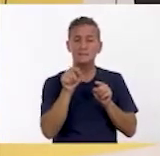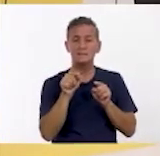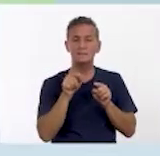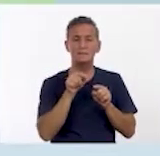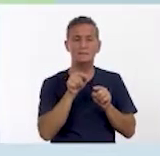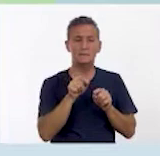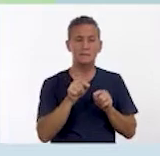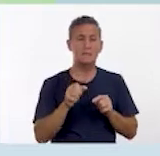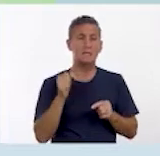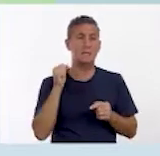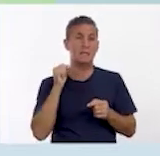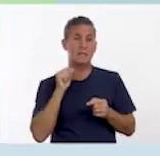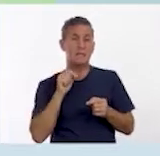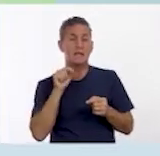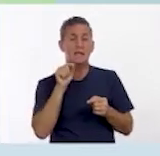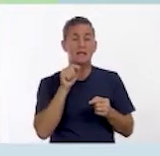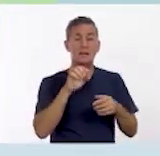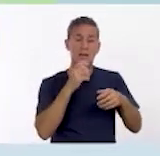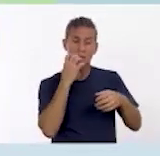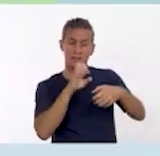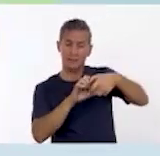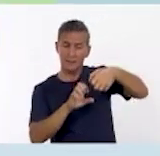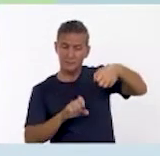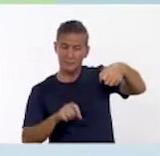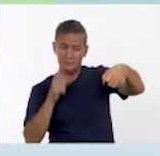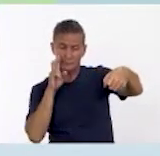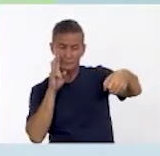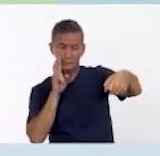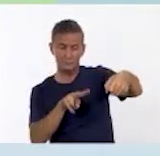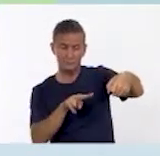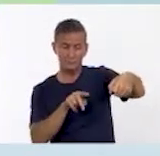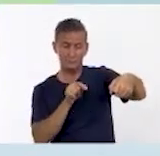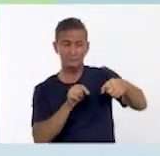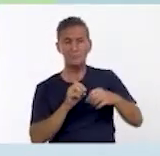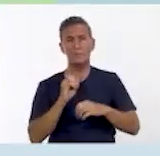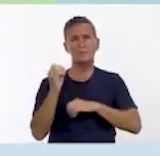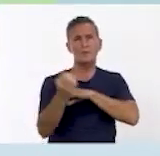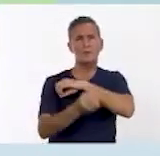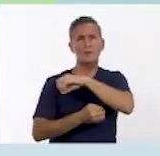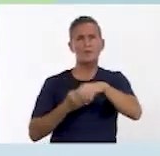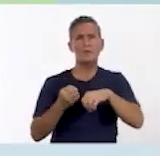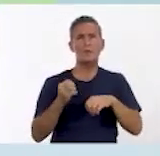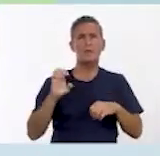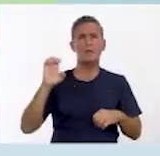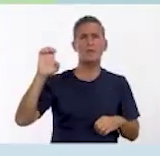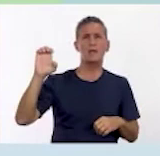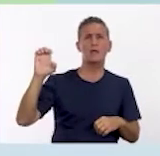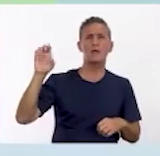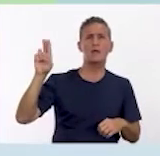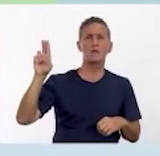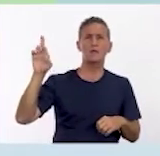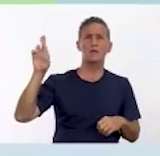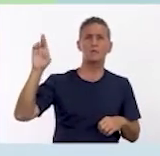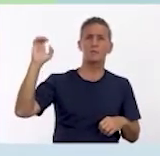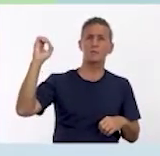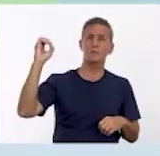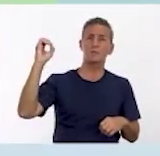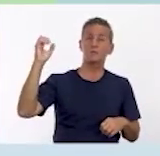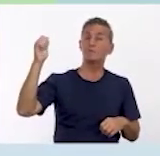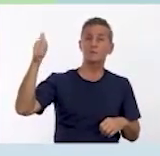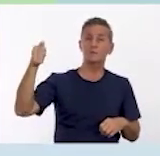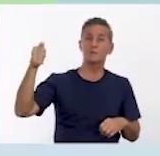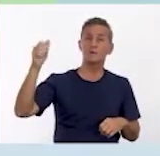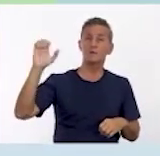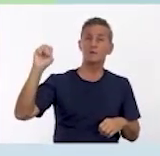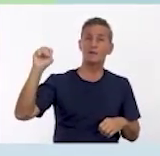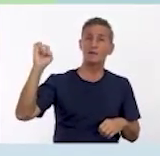también la van a encontrar en el mapa que hace referencia a los cambios en Eurasia. Y ahí señalamos